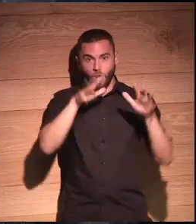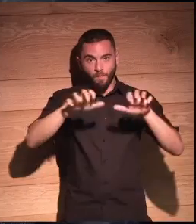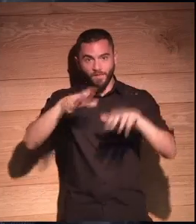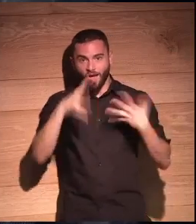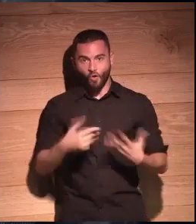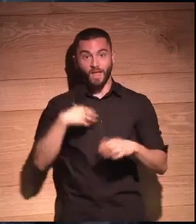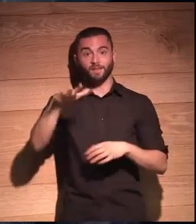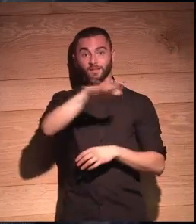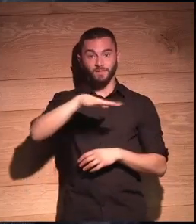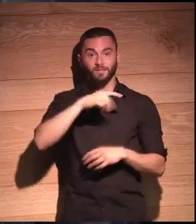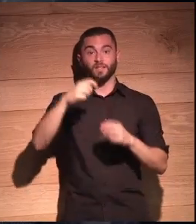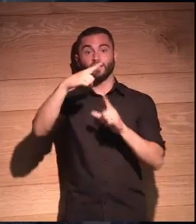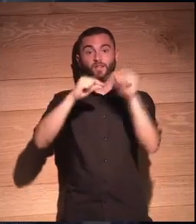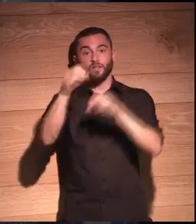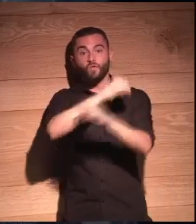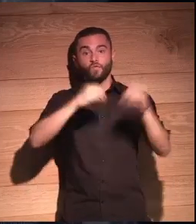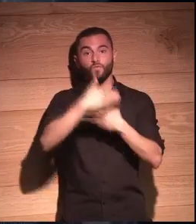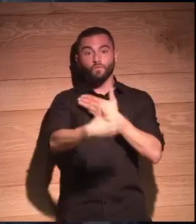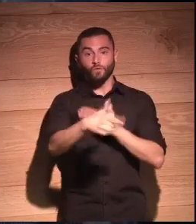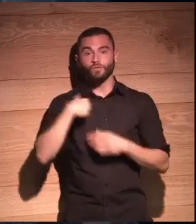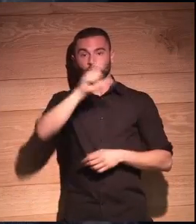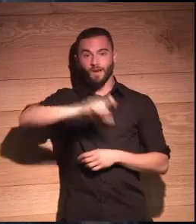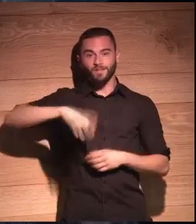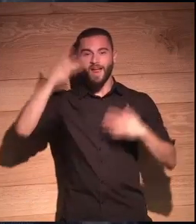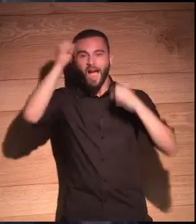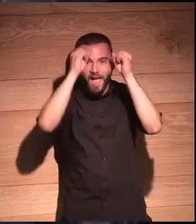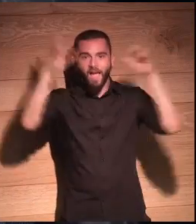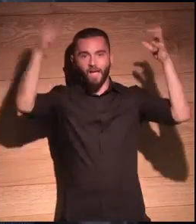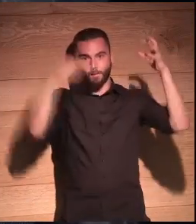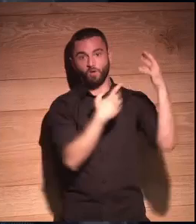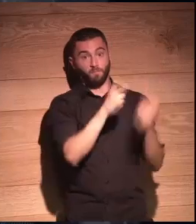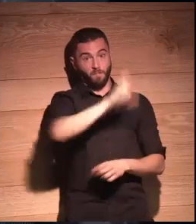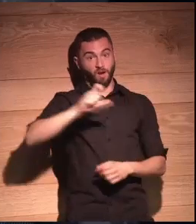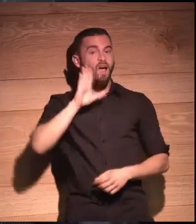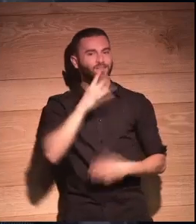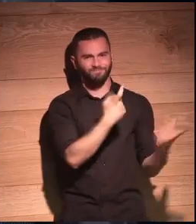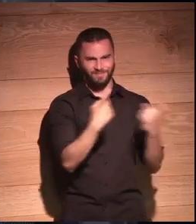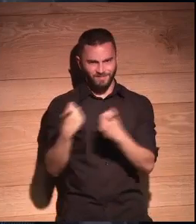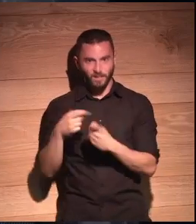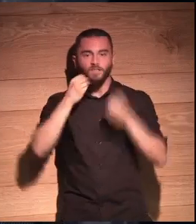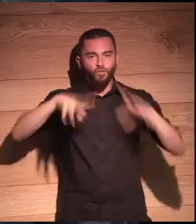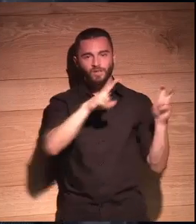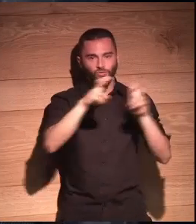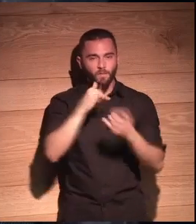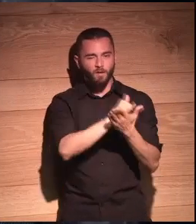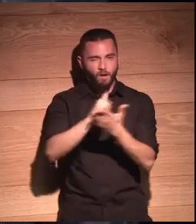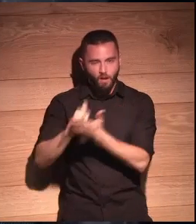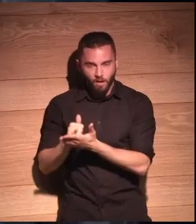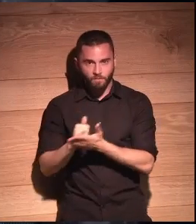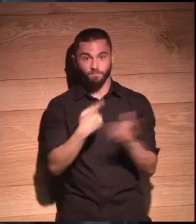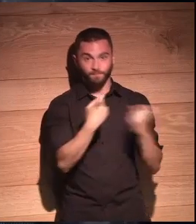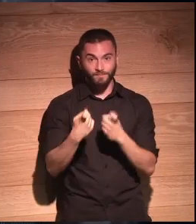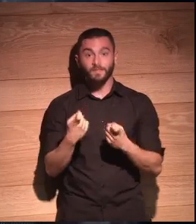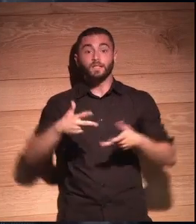futuro necesitará de mucha gente que esté imaginando lo que decías tú, ¿no? Imaginando nuevas historias, haciendo experimentación